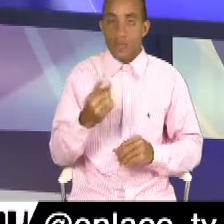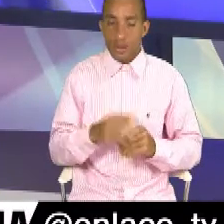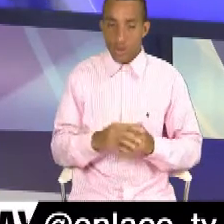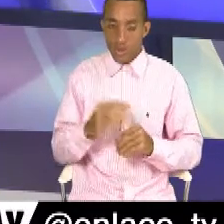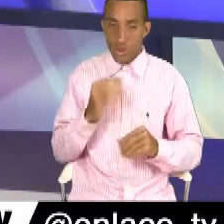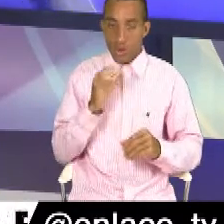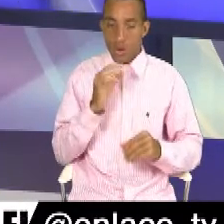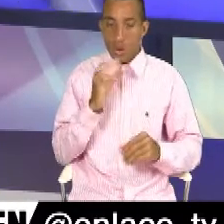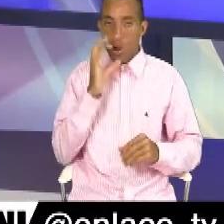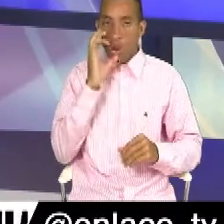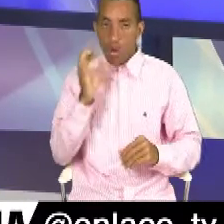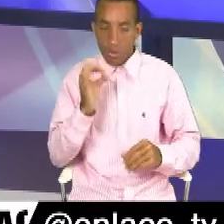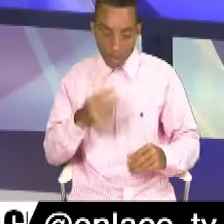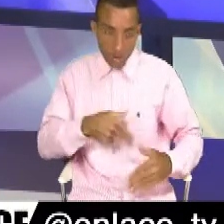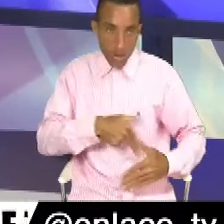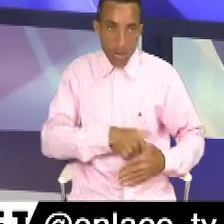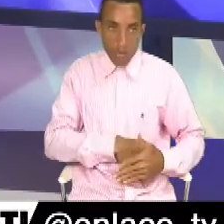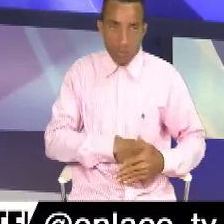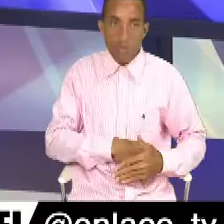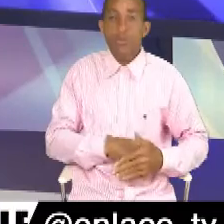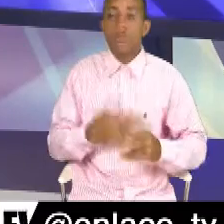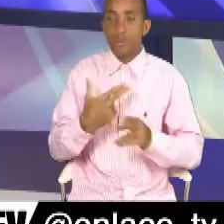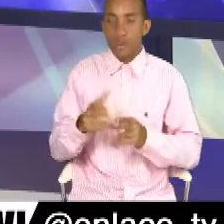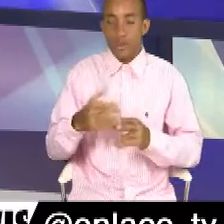será llevado a audiencia en las próximas horas.